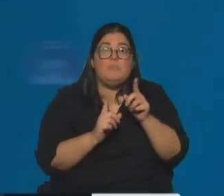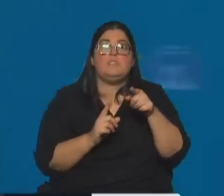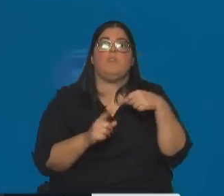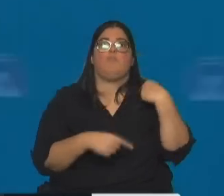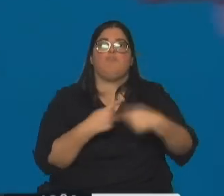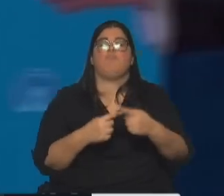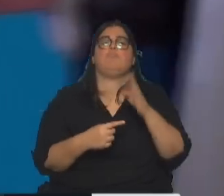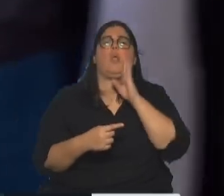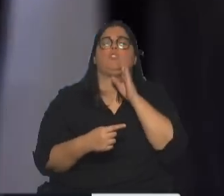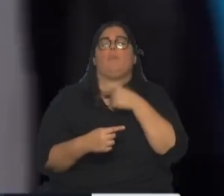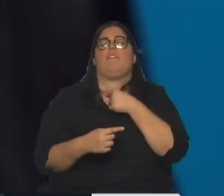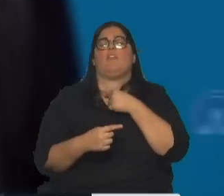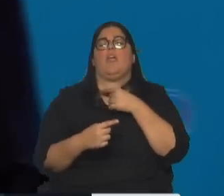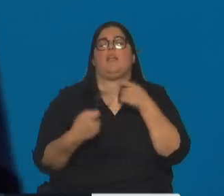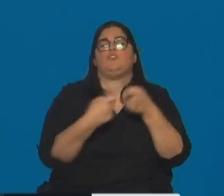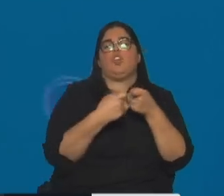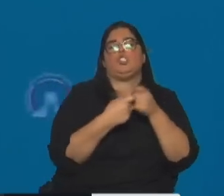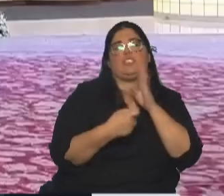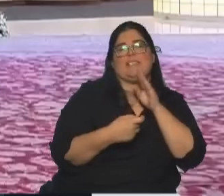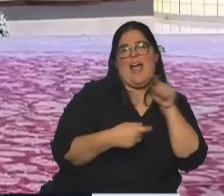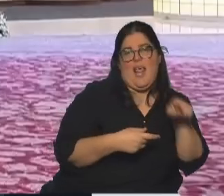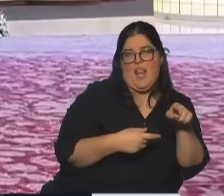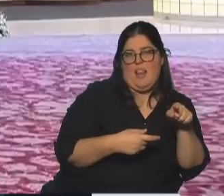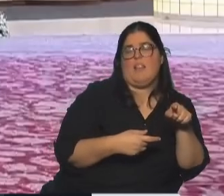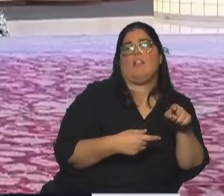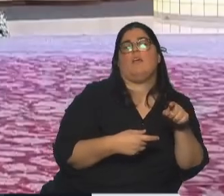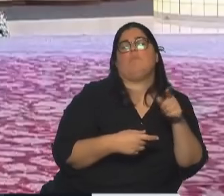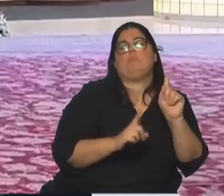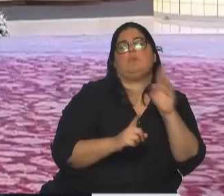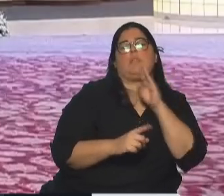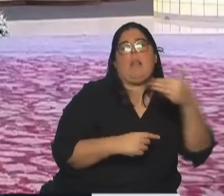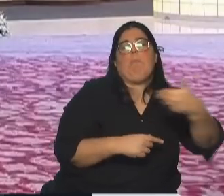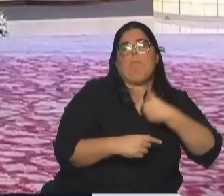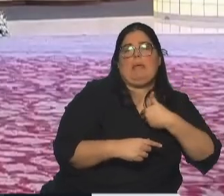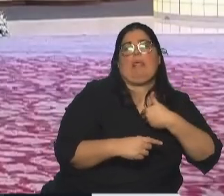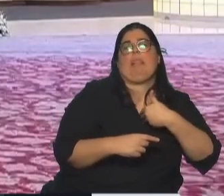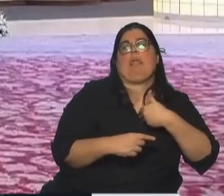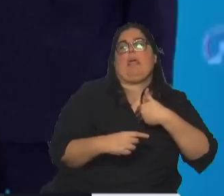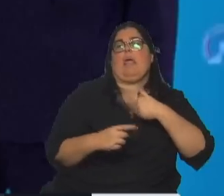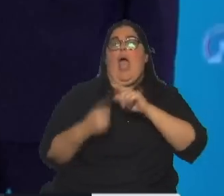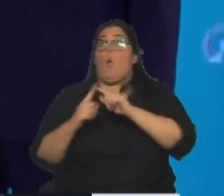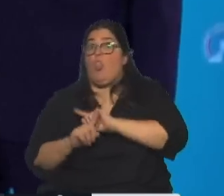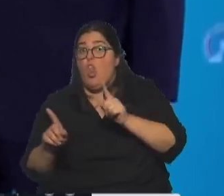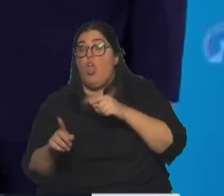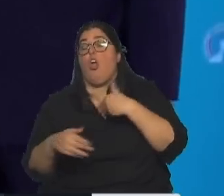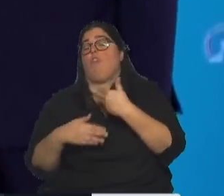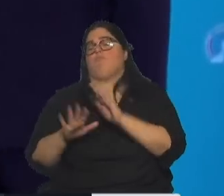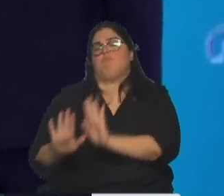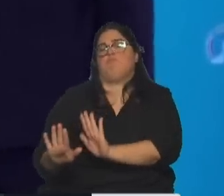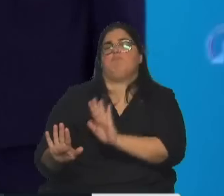Unidos prefiere mantener la alianza con Israel o mantener este pedido de Israel que avanzar en un